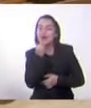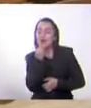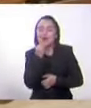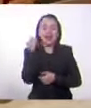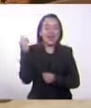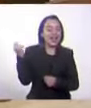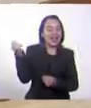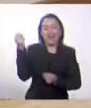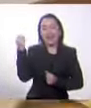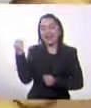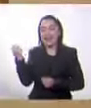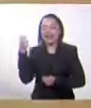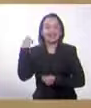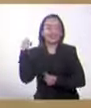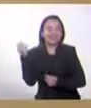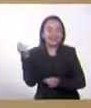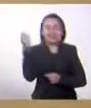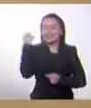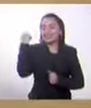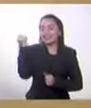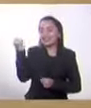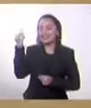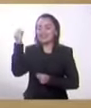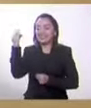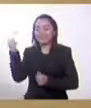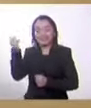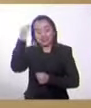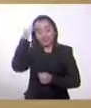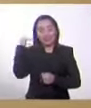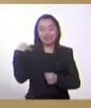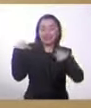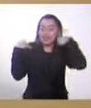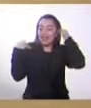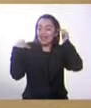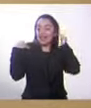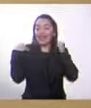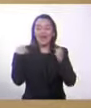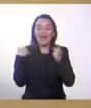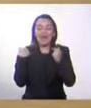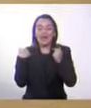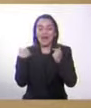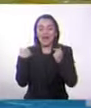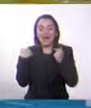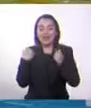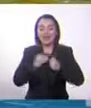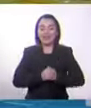abuelo, pan, pan, pan, pan, pan, pan. Guillermina y Candelario,